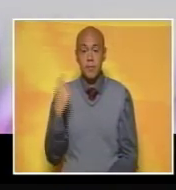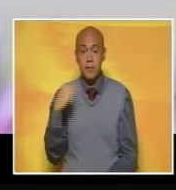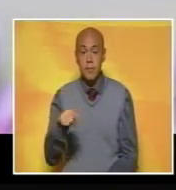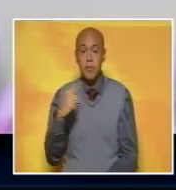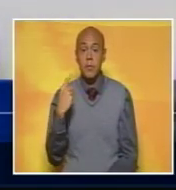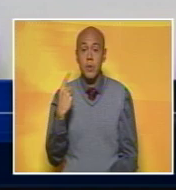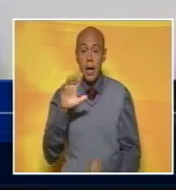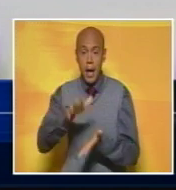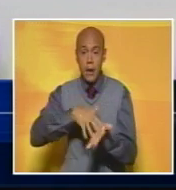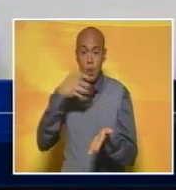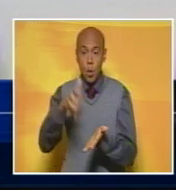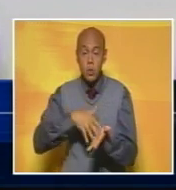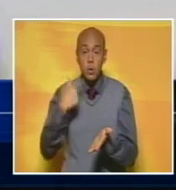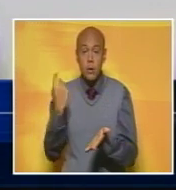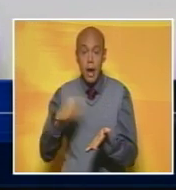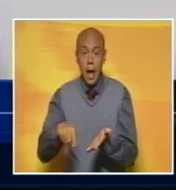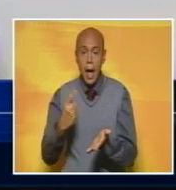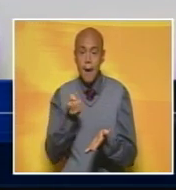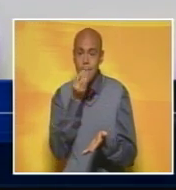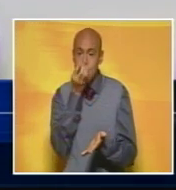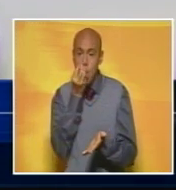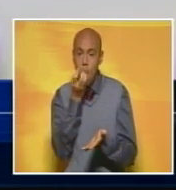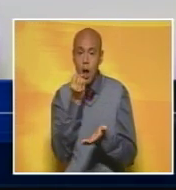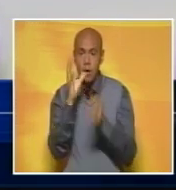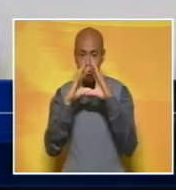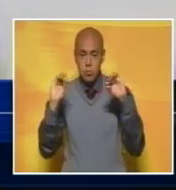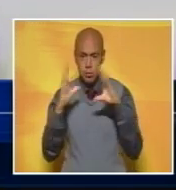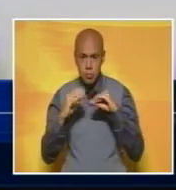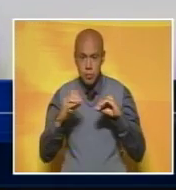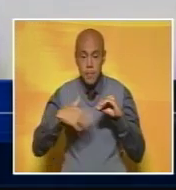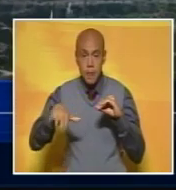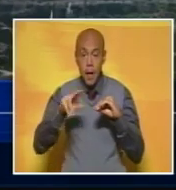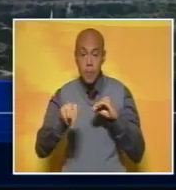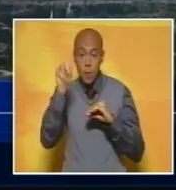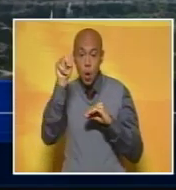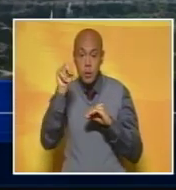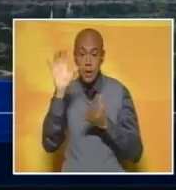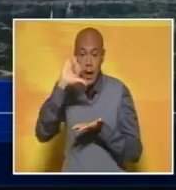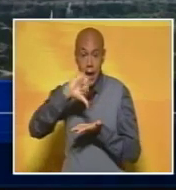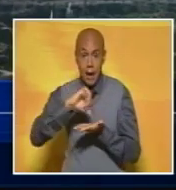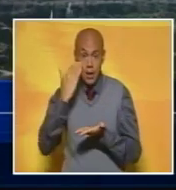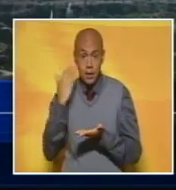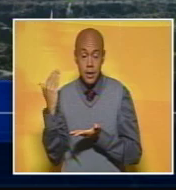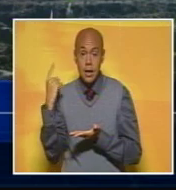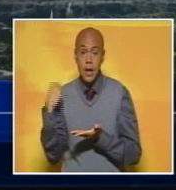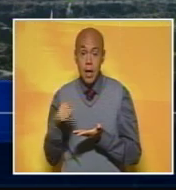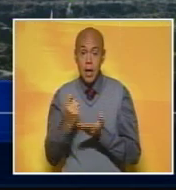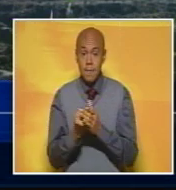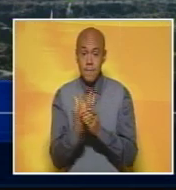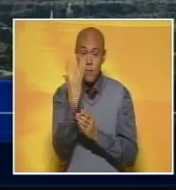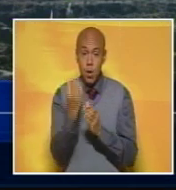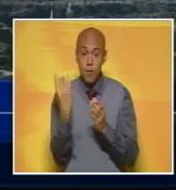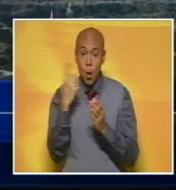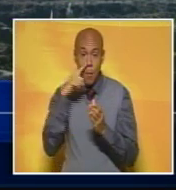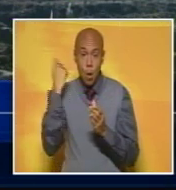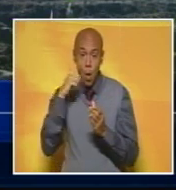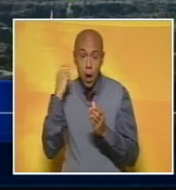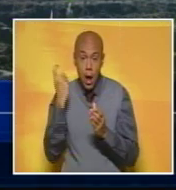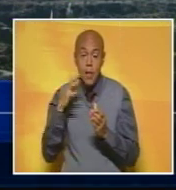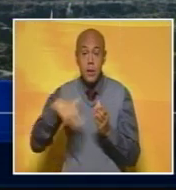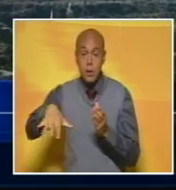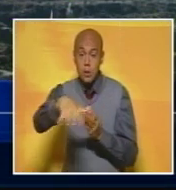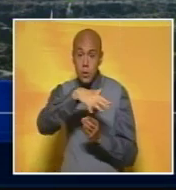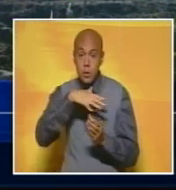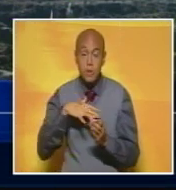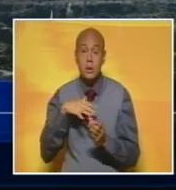Mientras los agricultores cosechan azafrán en los campos del nordeste de Irán, el principal productor de la famosa cosecha de oro